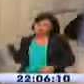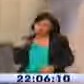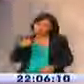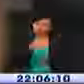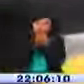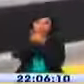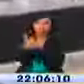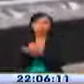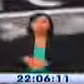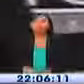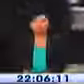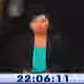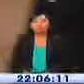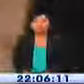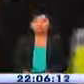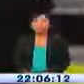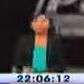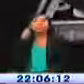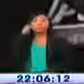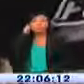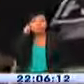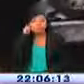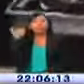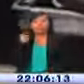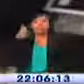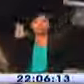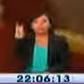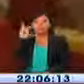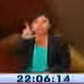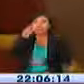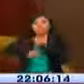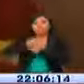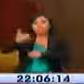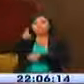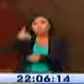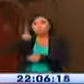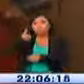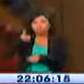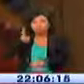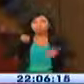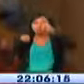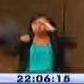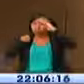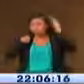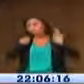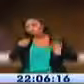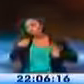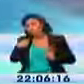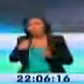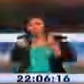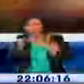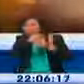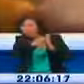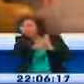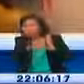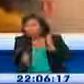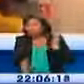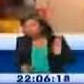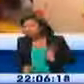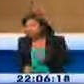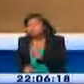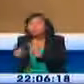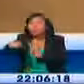Hasta el local de doña María, de 63 años, llegó la policía para conocer más detalles de las cuatro personas que intervinieron en el asalto de